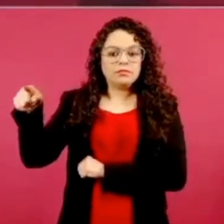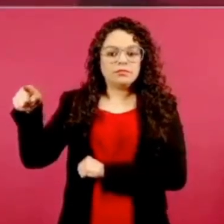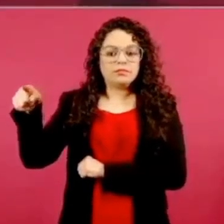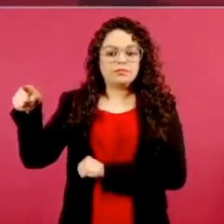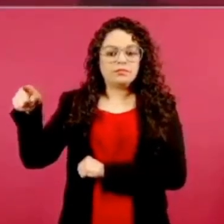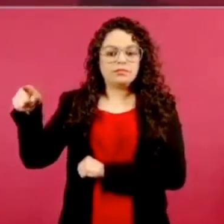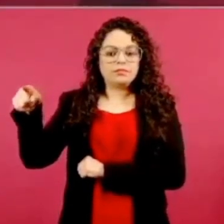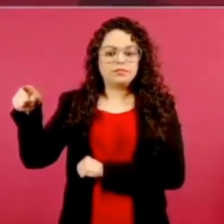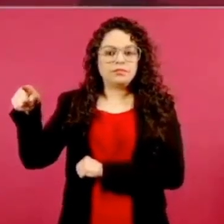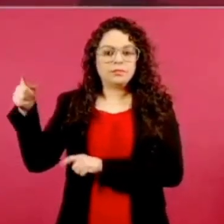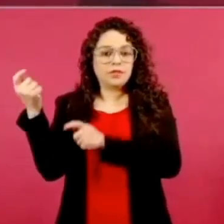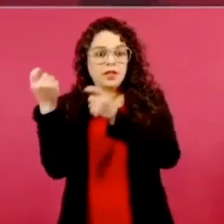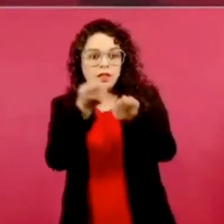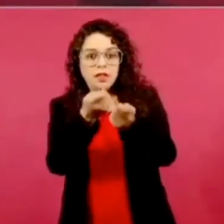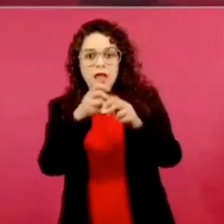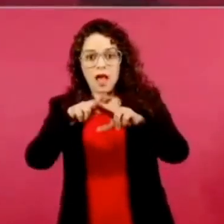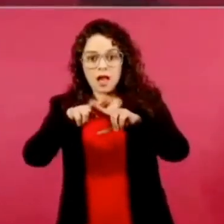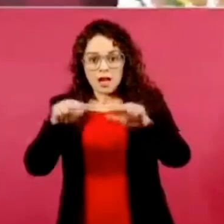no les llegaba.